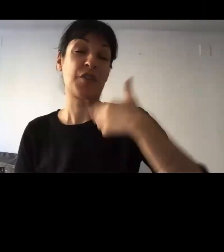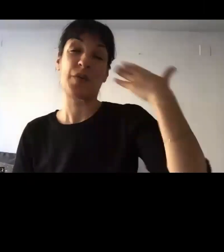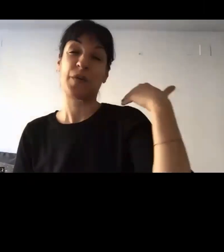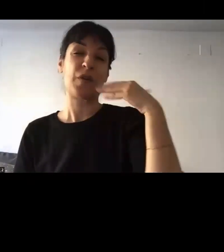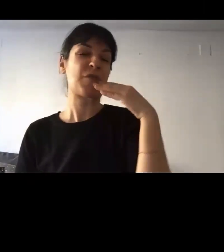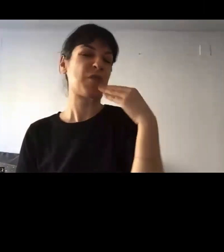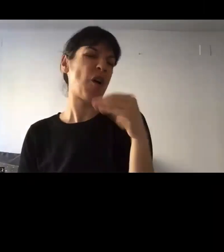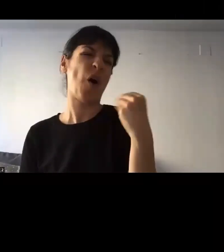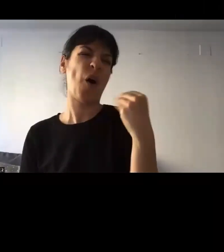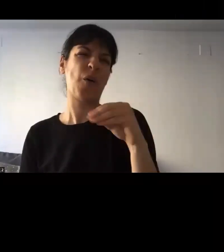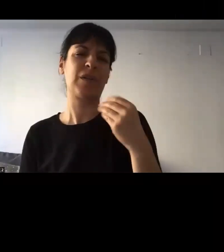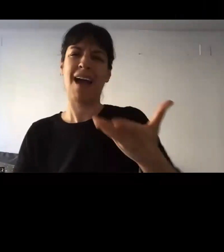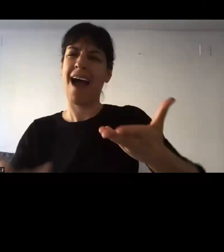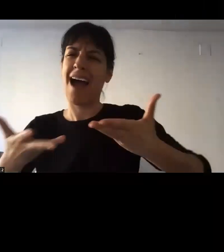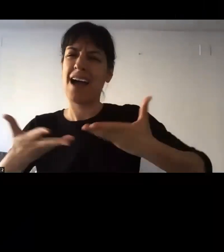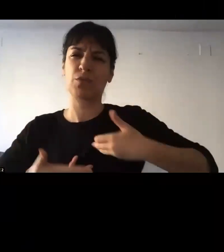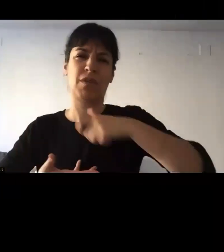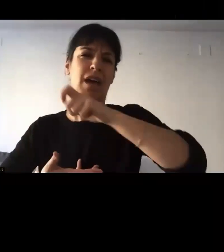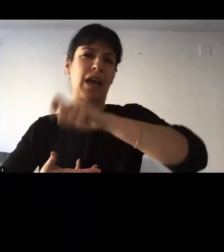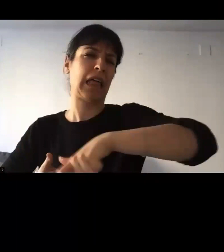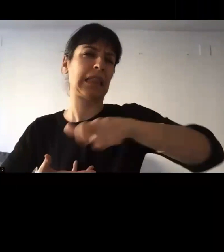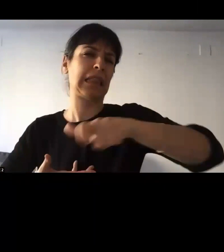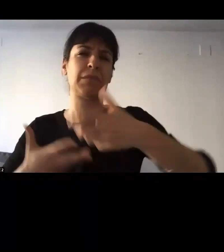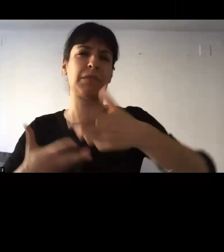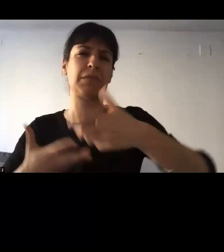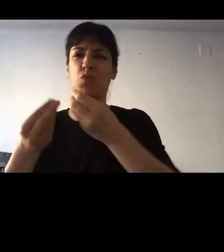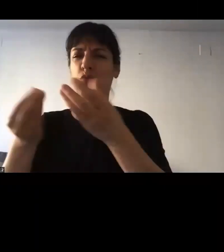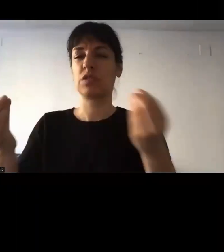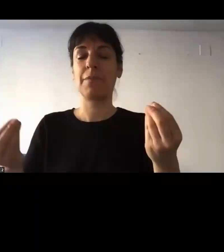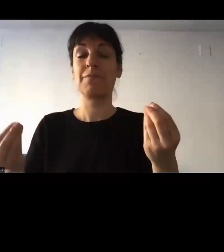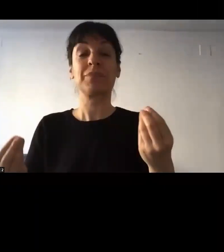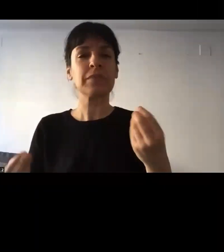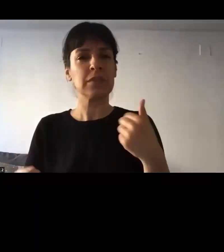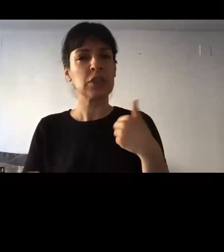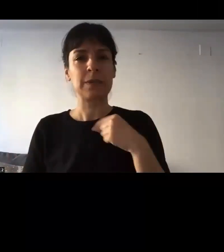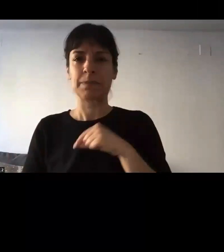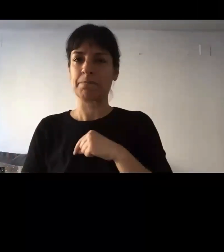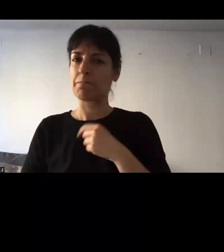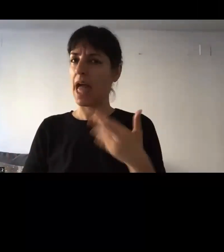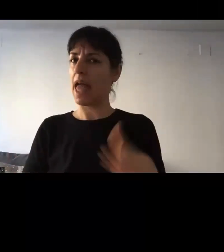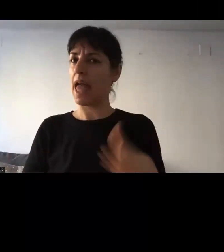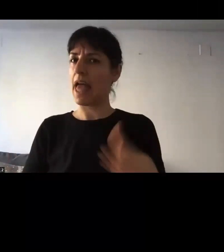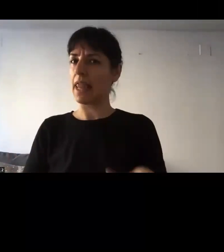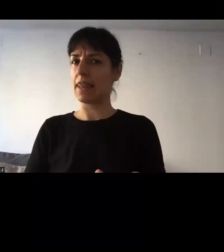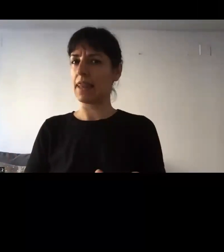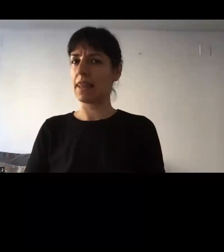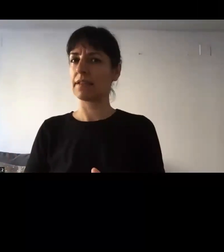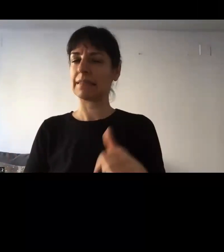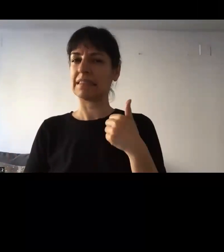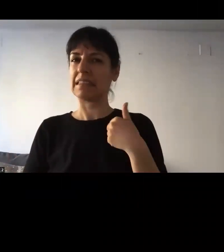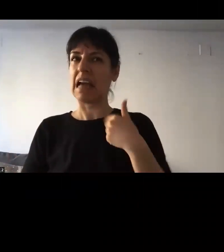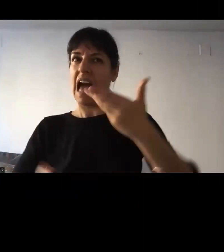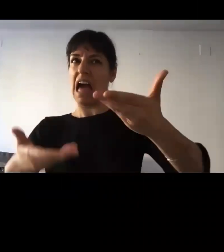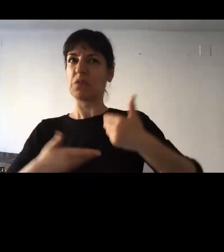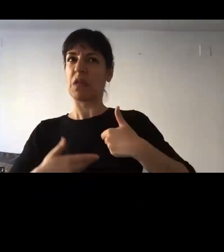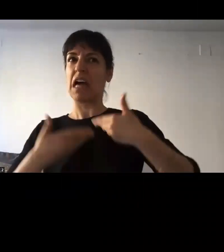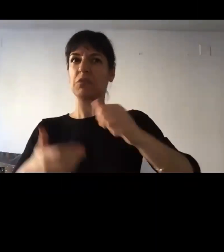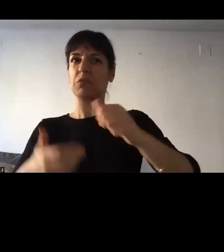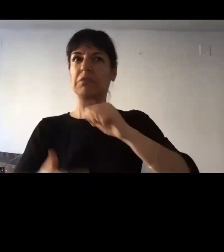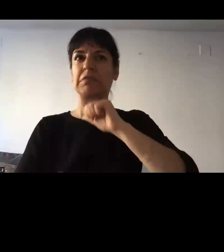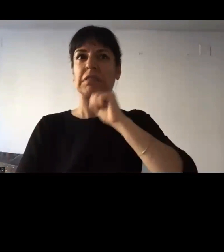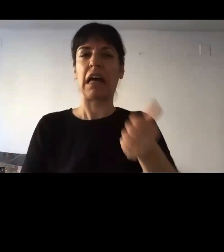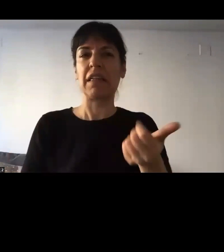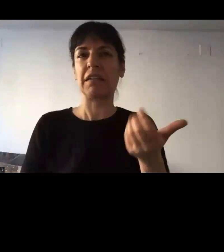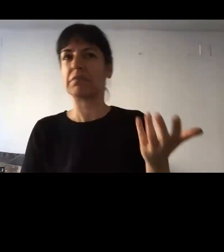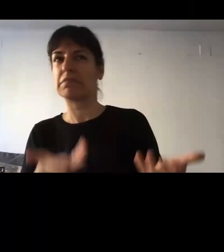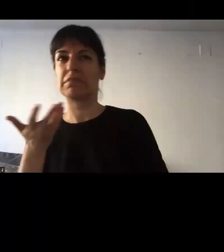mucha gente y yo muchas veces me sentía mal porque creía que yo no aportaba nada a los demás. Bueno, a